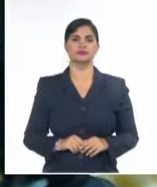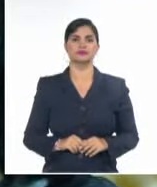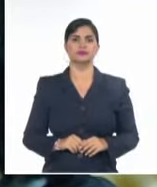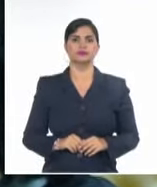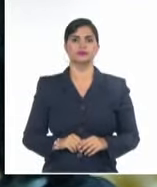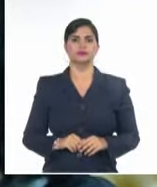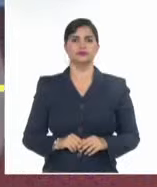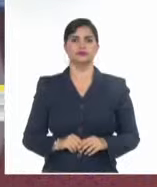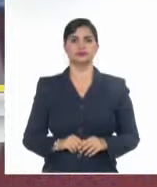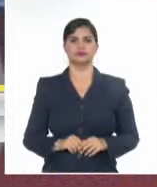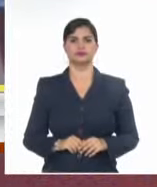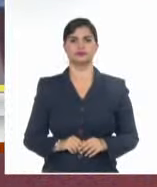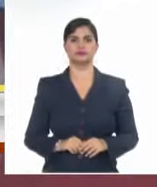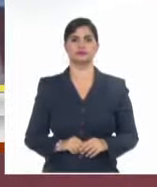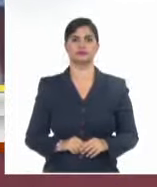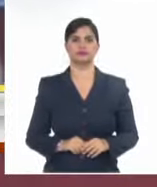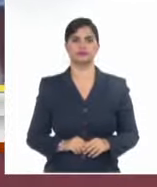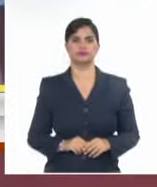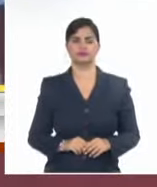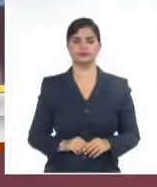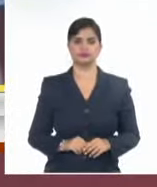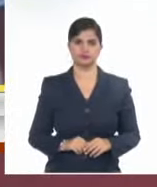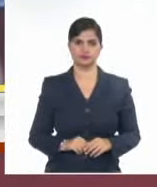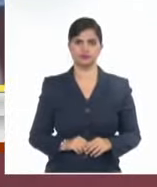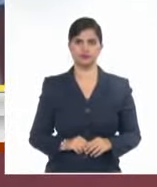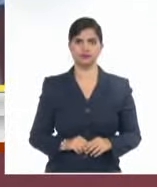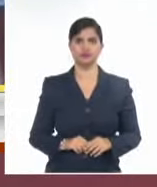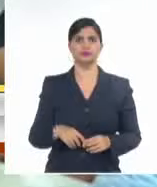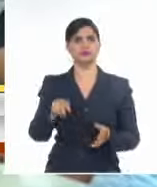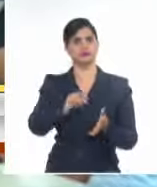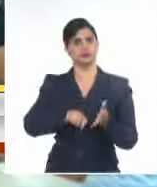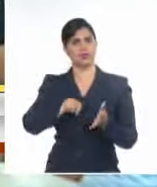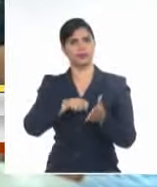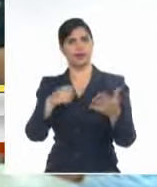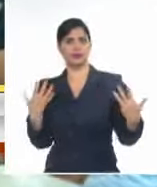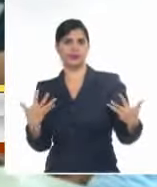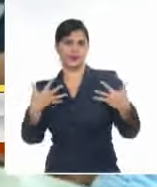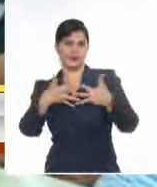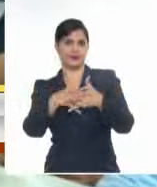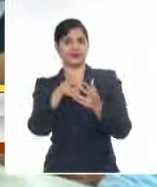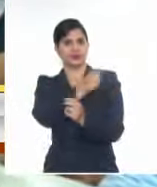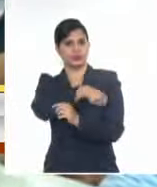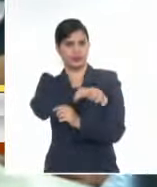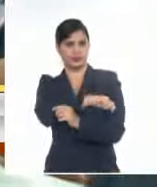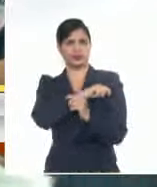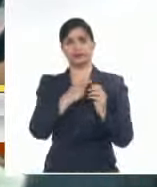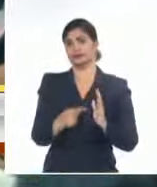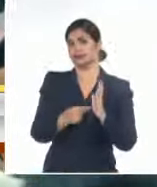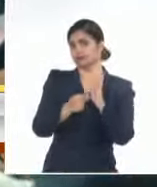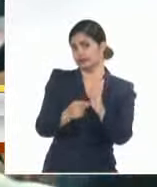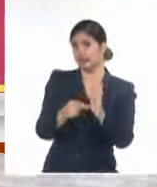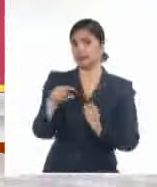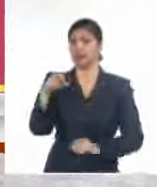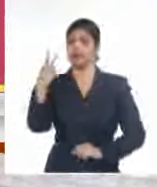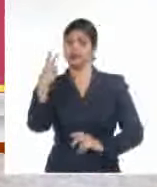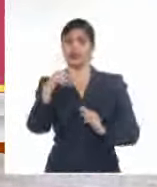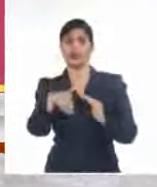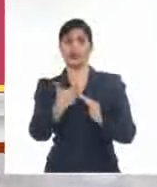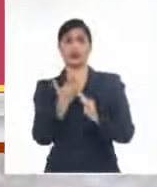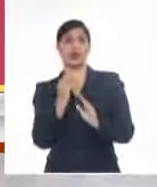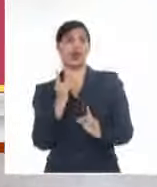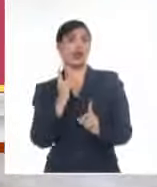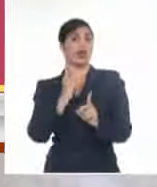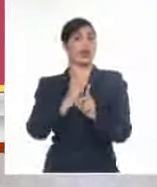el sentir común y pasar a la acción con agendas concretas para la unión de los pueblos. Fue el llamado de la segunda jornada del Encuentro para una Alternativa